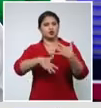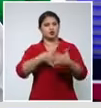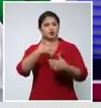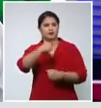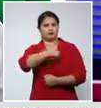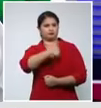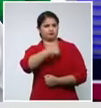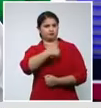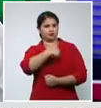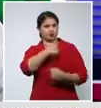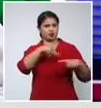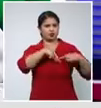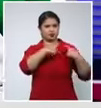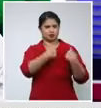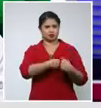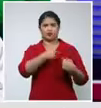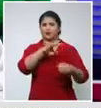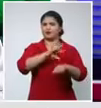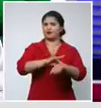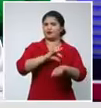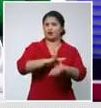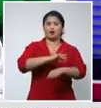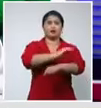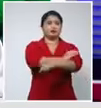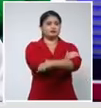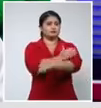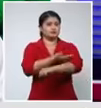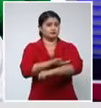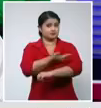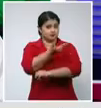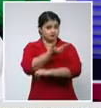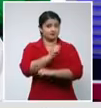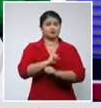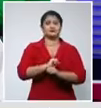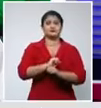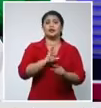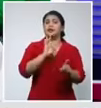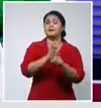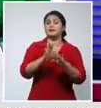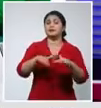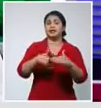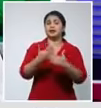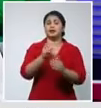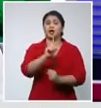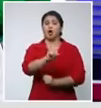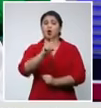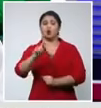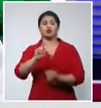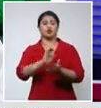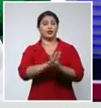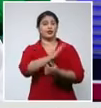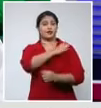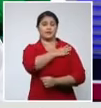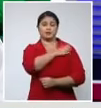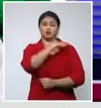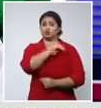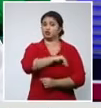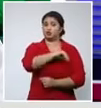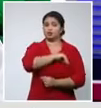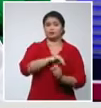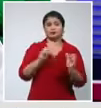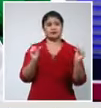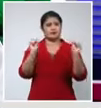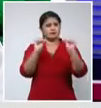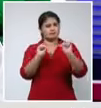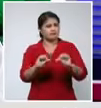arterial, que comenzó el día 11 de marzo con algunos síntomas, dados fundamentalmente